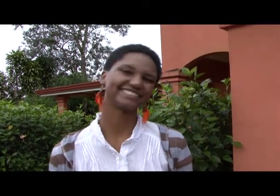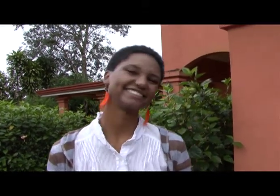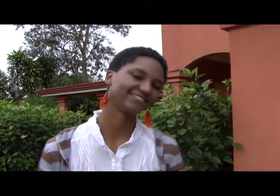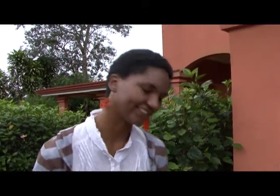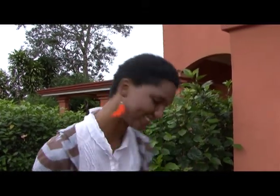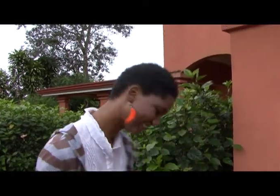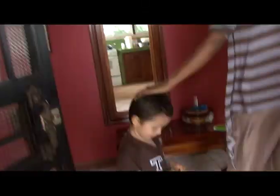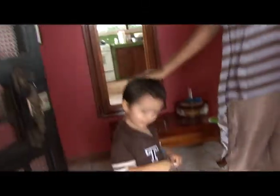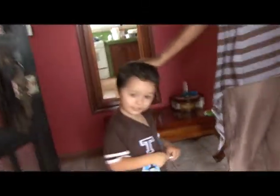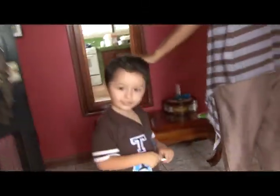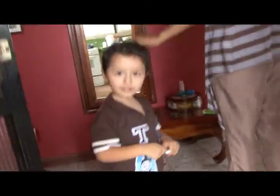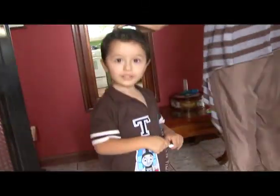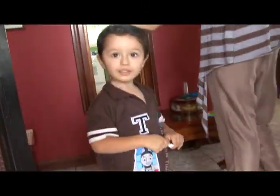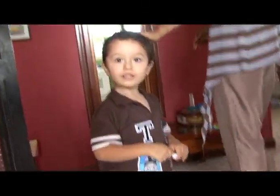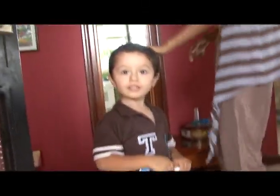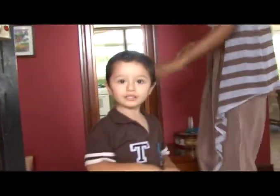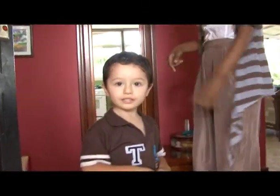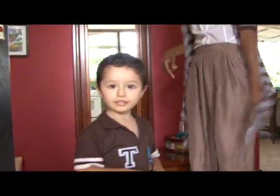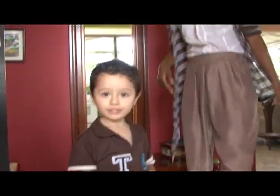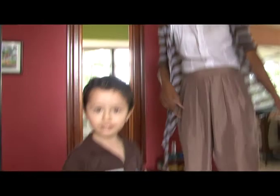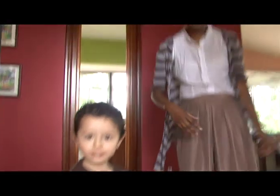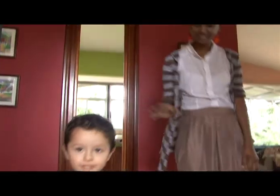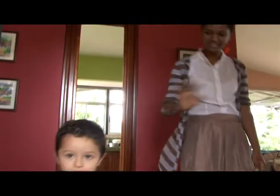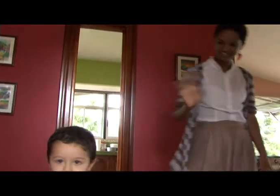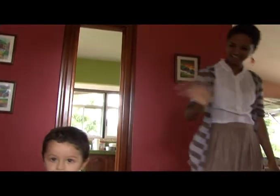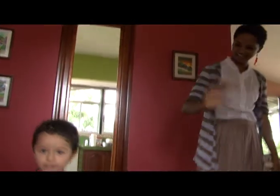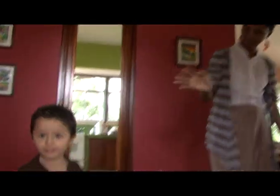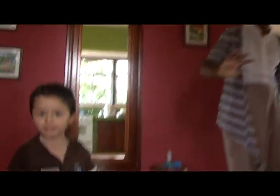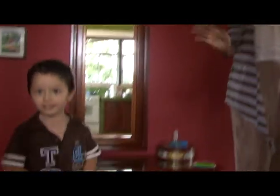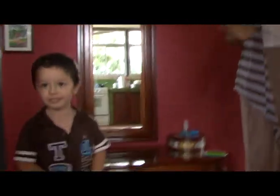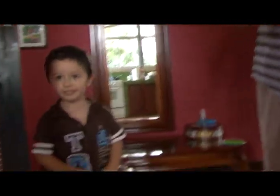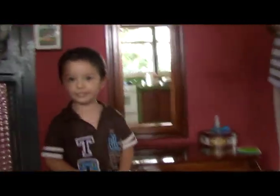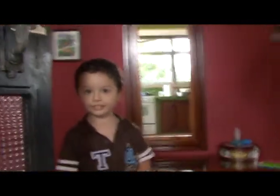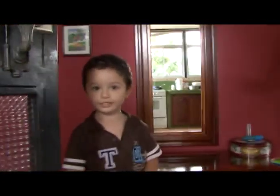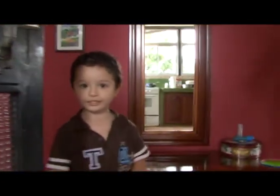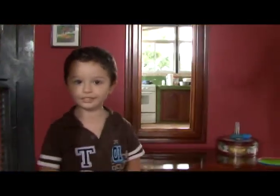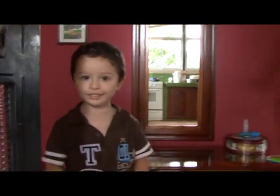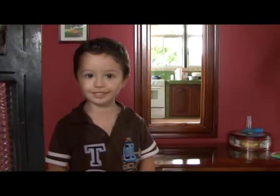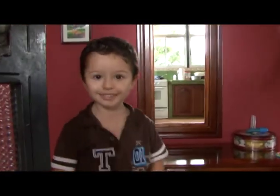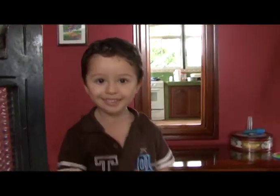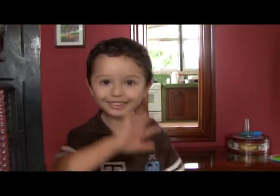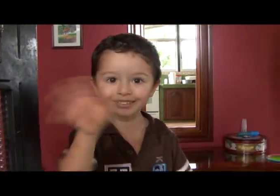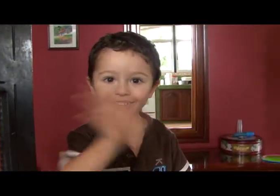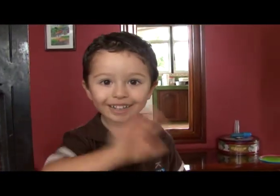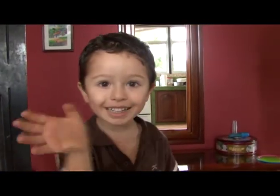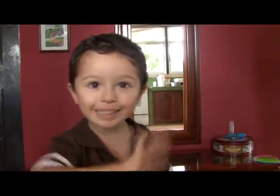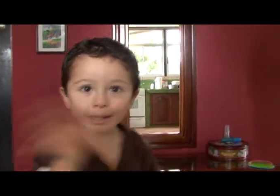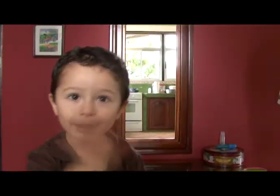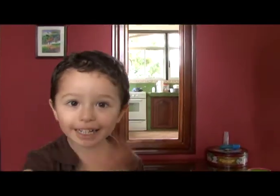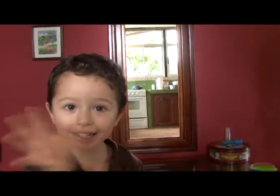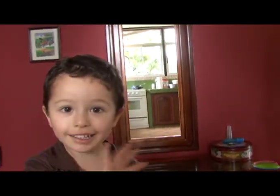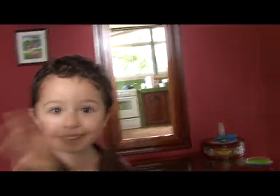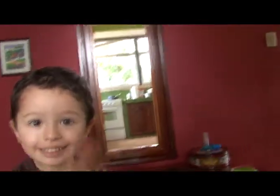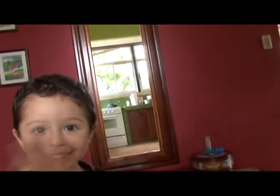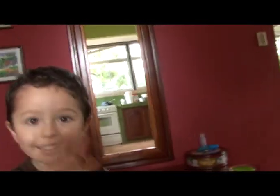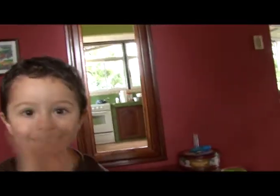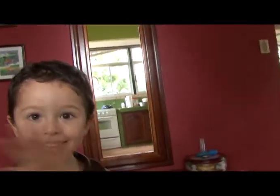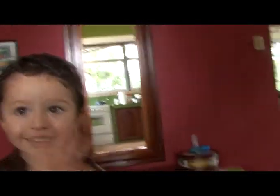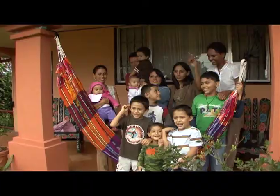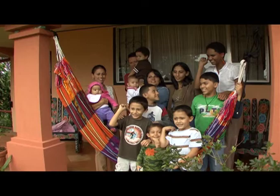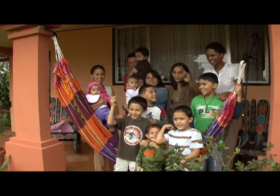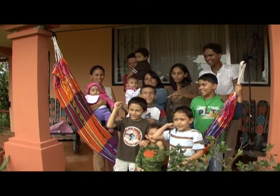Entonces, vamos. Este es uno de mis sobrinos. Dígale hola a la cámara, ¿sabes? Diga hola. Hola, cama.